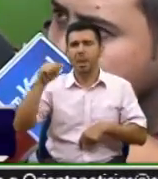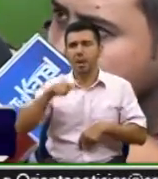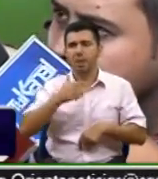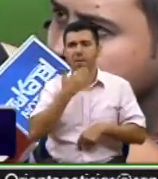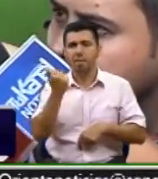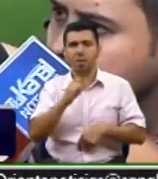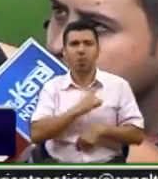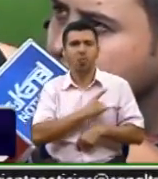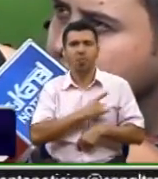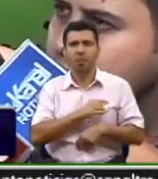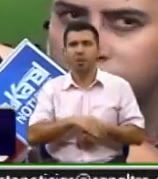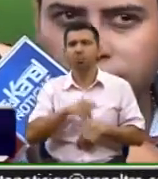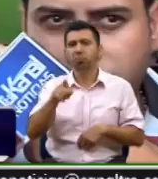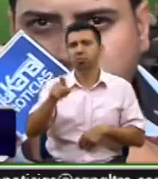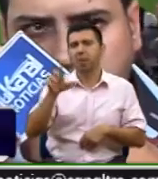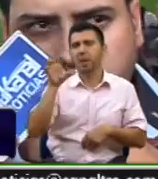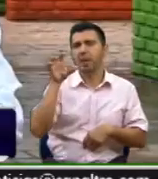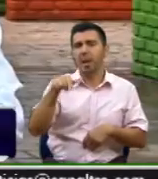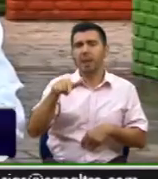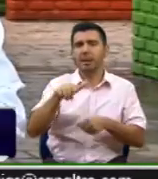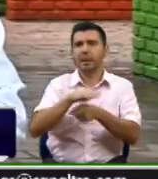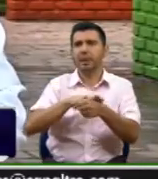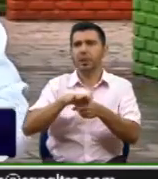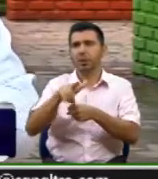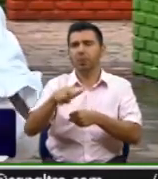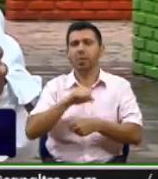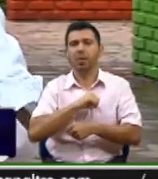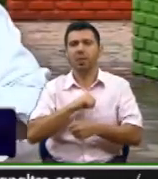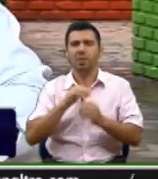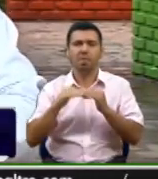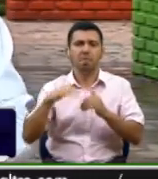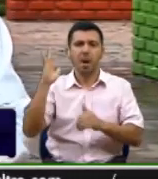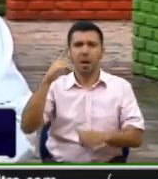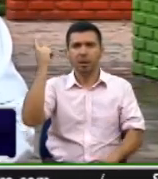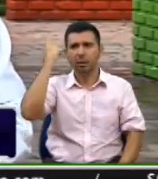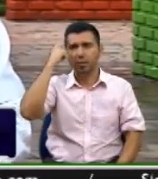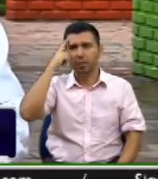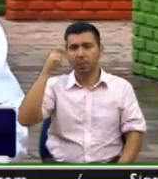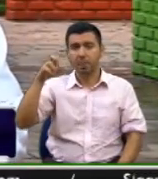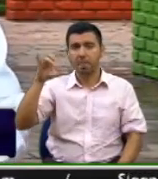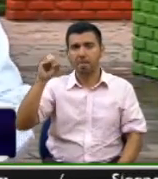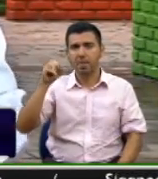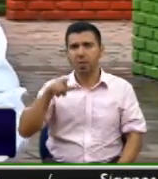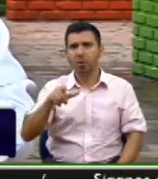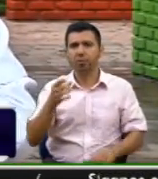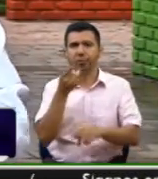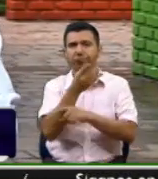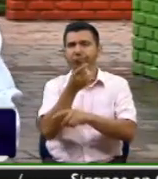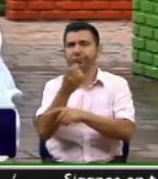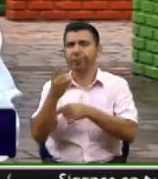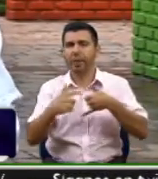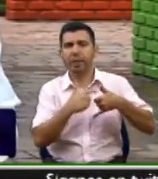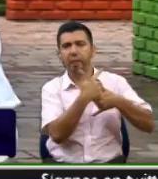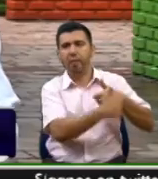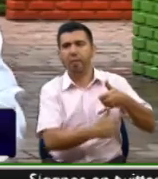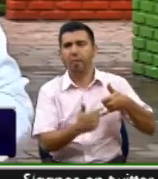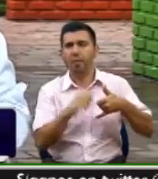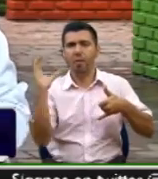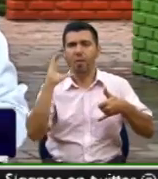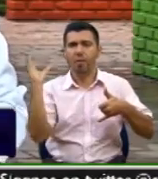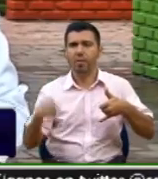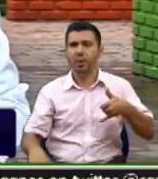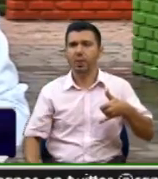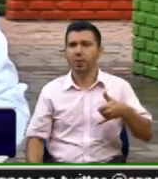tiene más pilos que muchos departamentos de Colombia. Sin embargo, no todo son buenas noticias. Al viceministro se le preguntó sobre